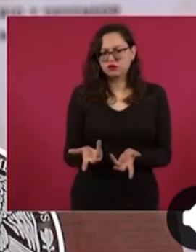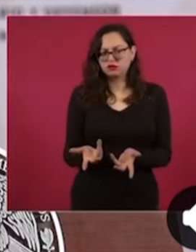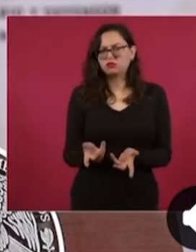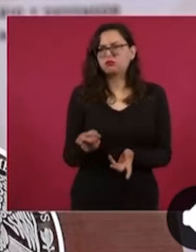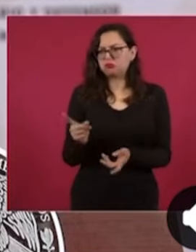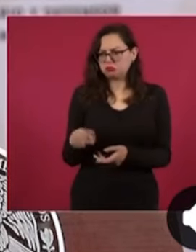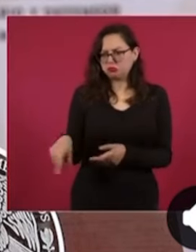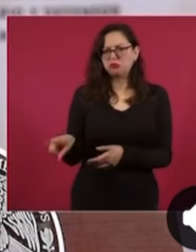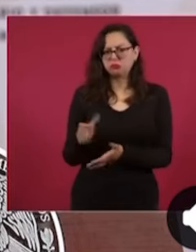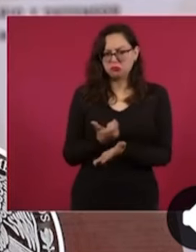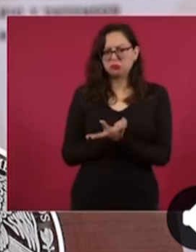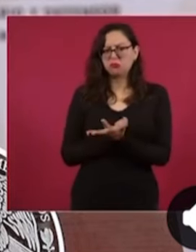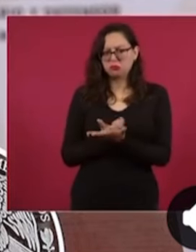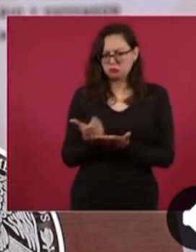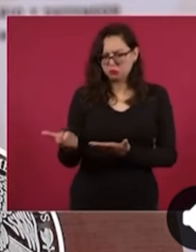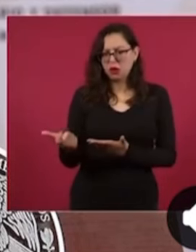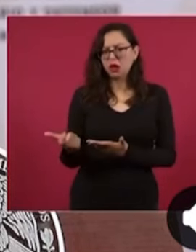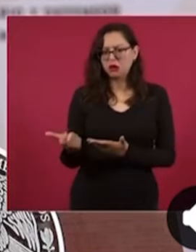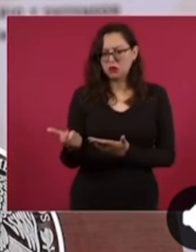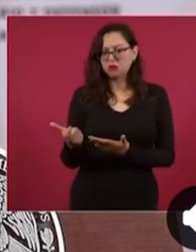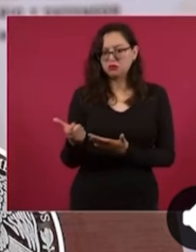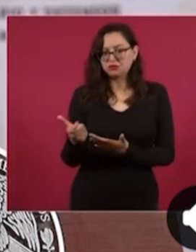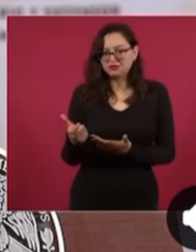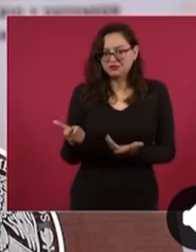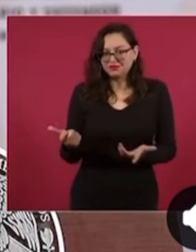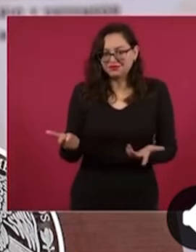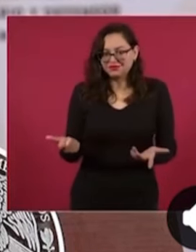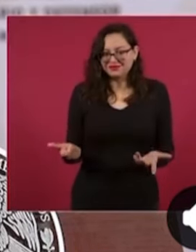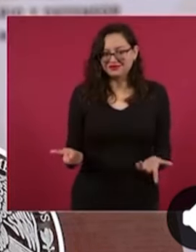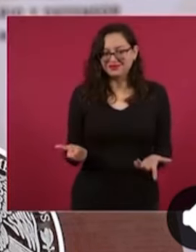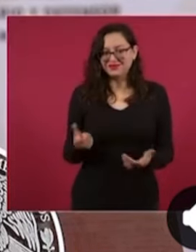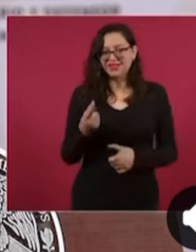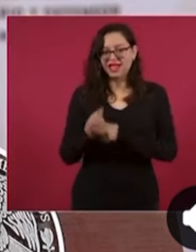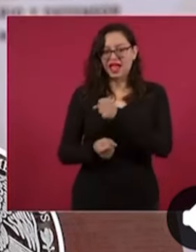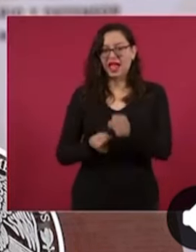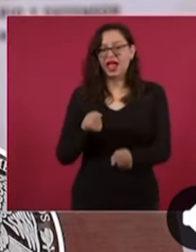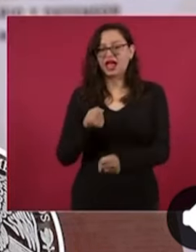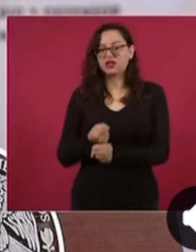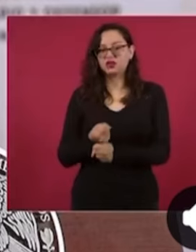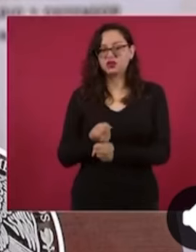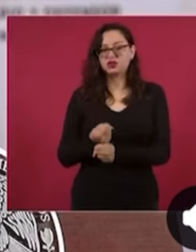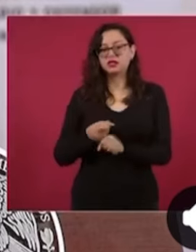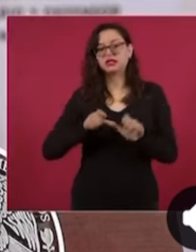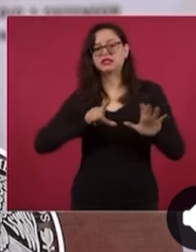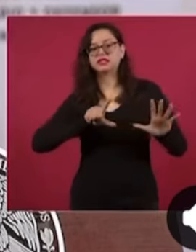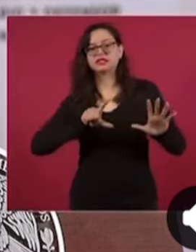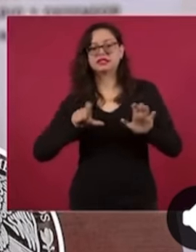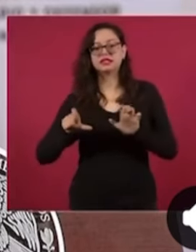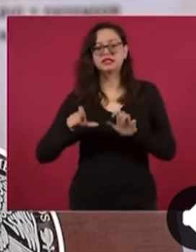fuera, el erario les paga anuales